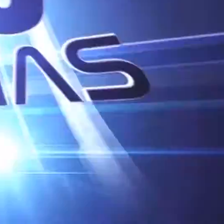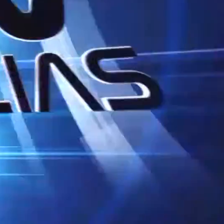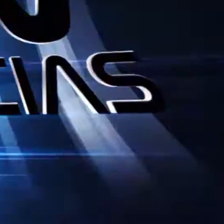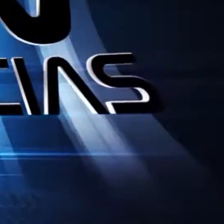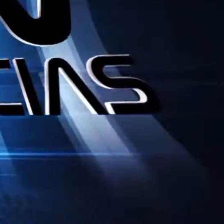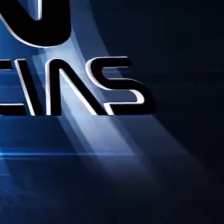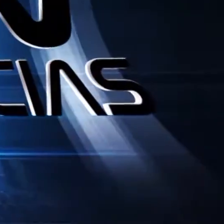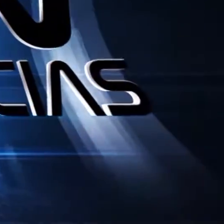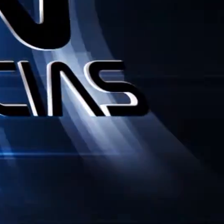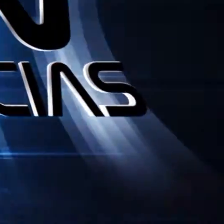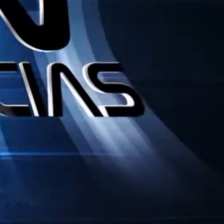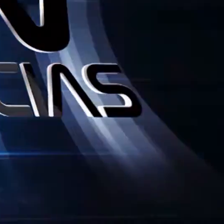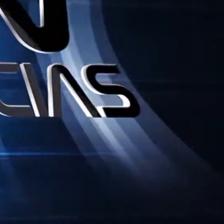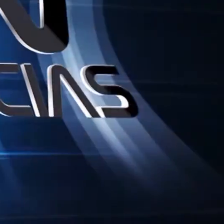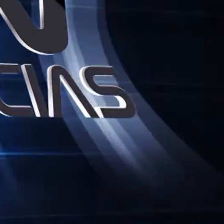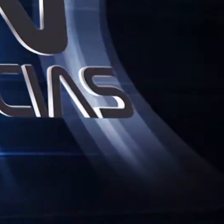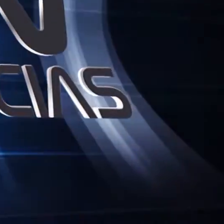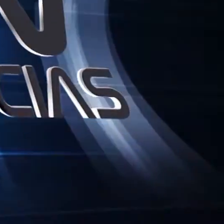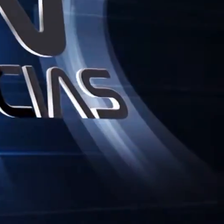¡Gracias!